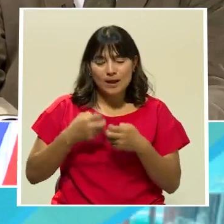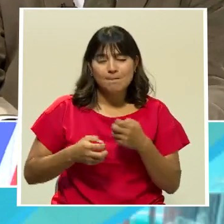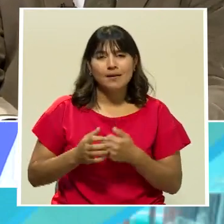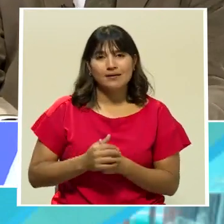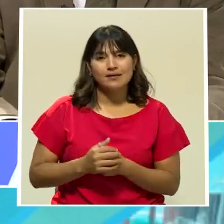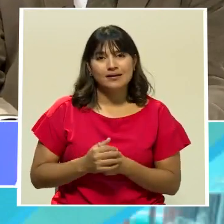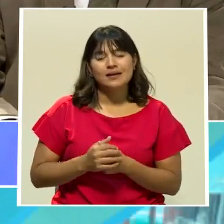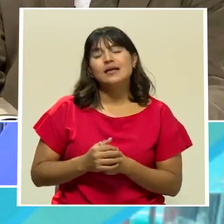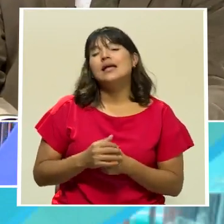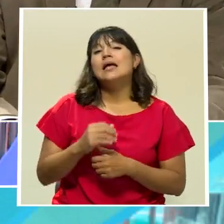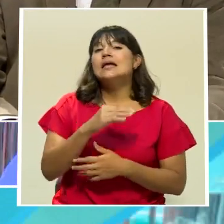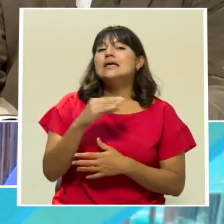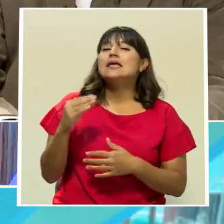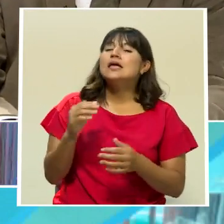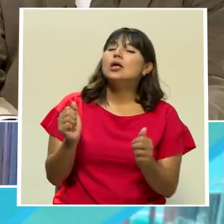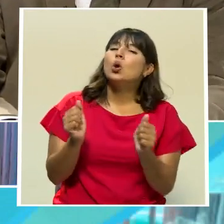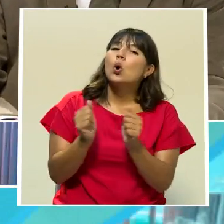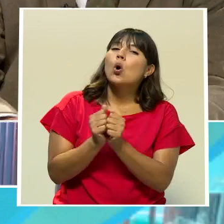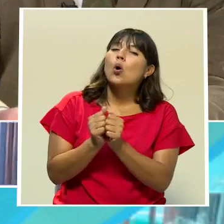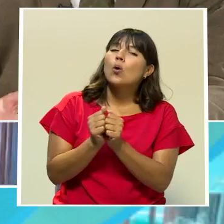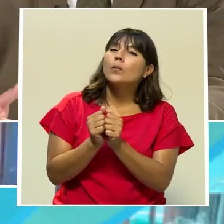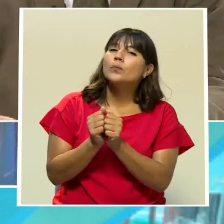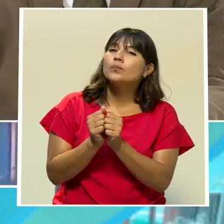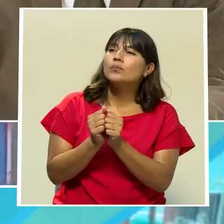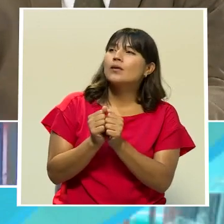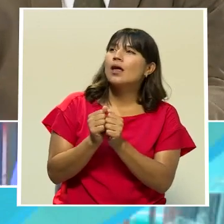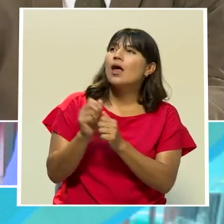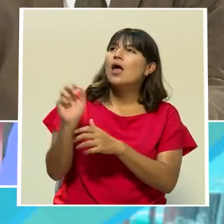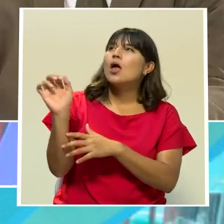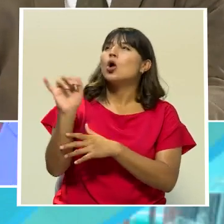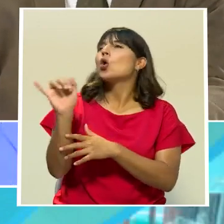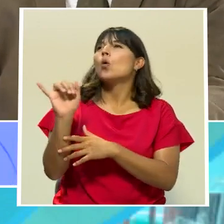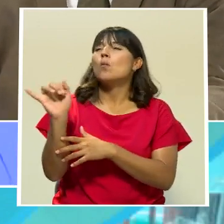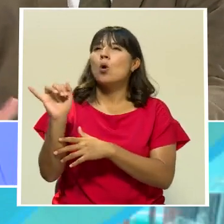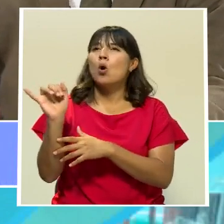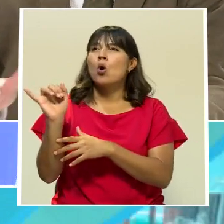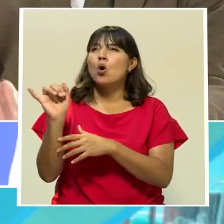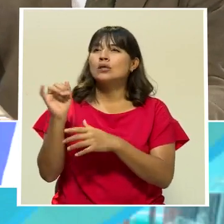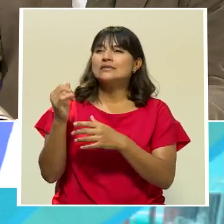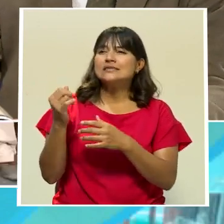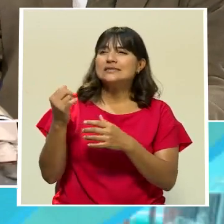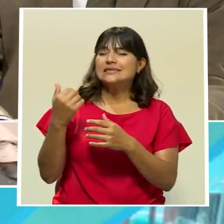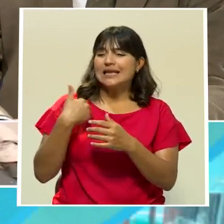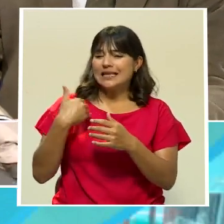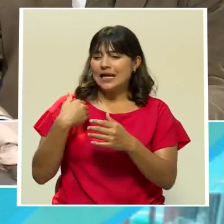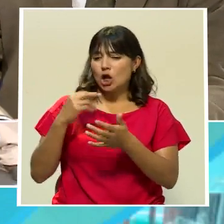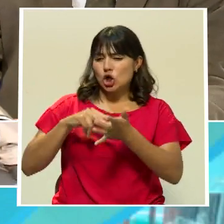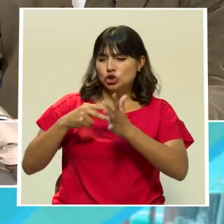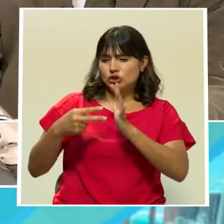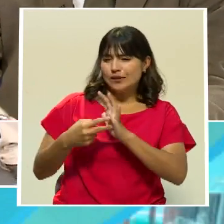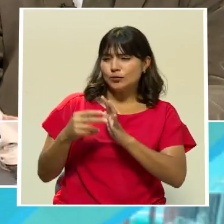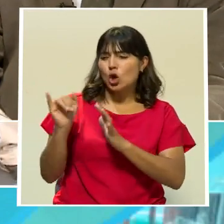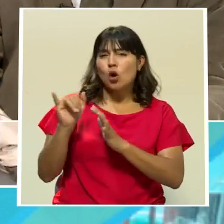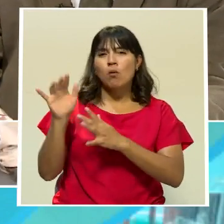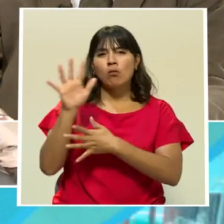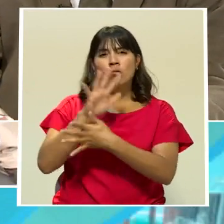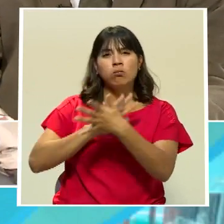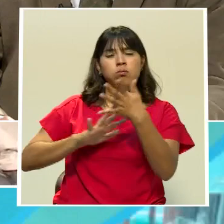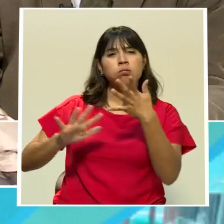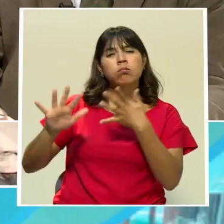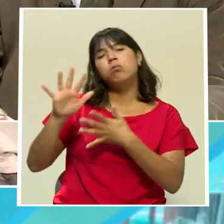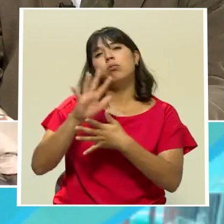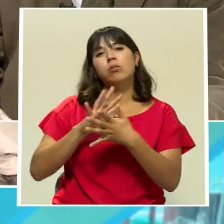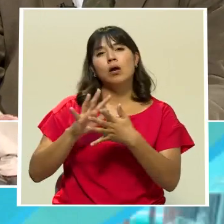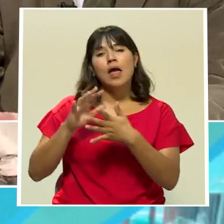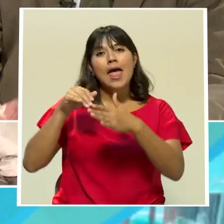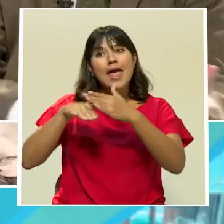también. Y con una especie de borrachera semántica, permíteme esa expresión, en nuestra esfera